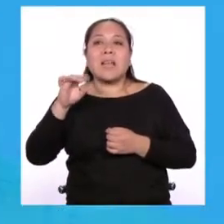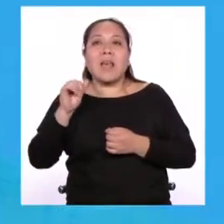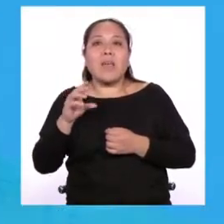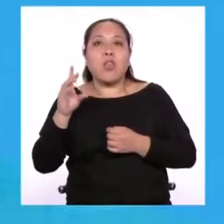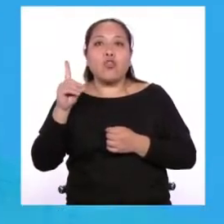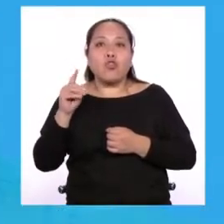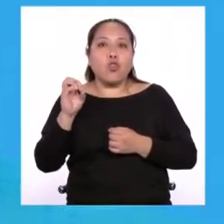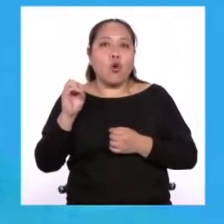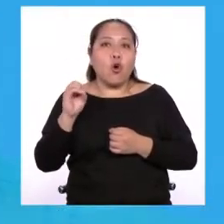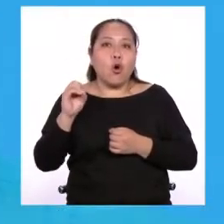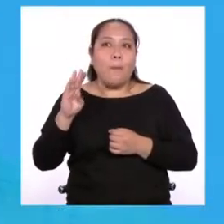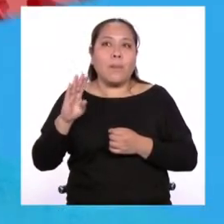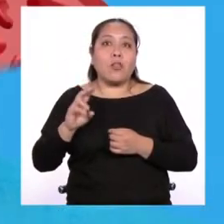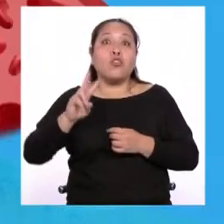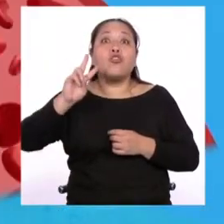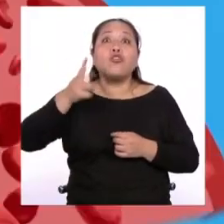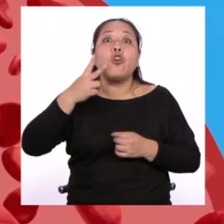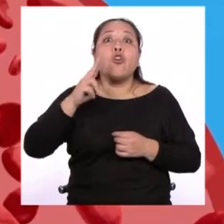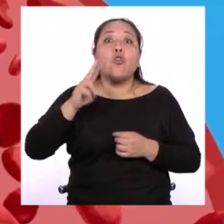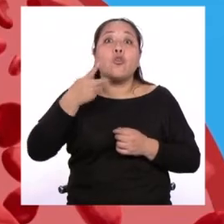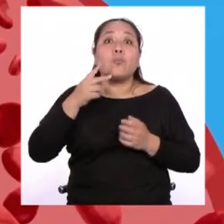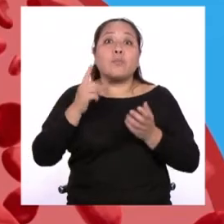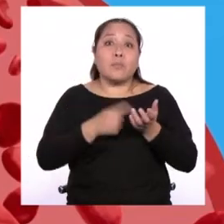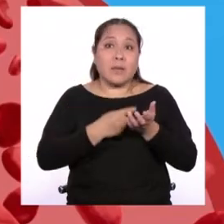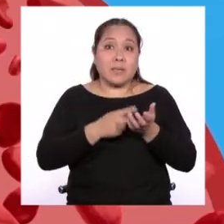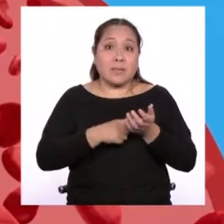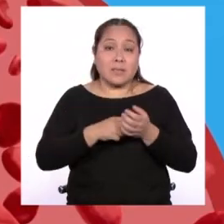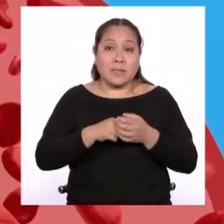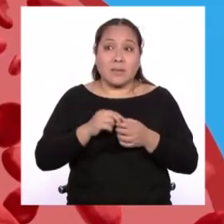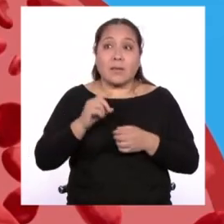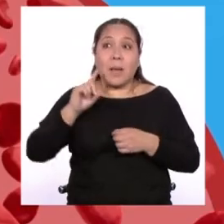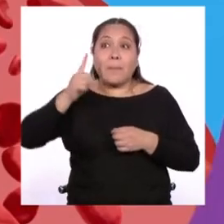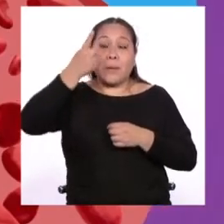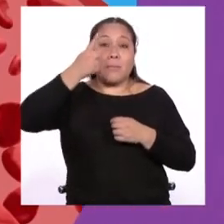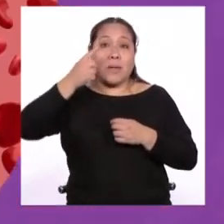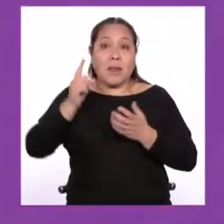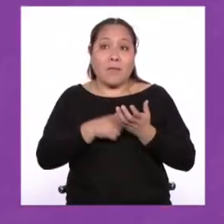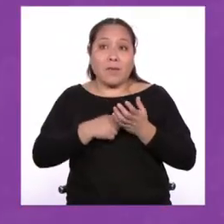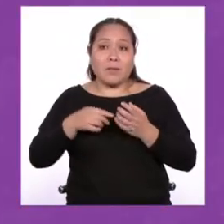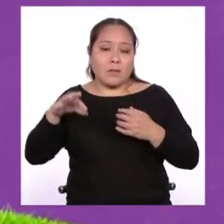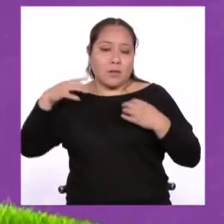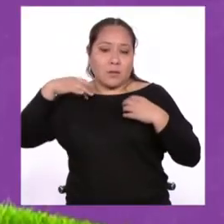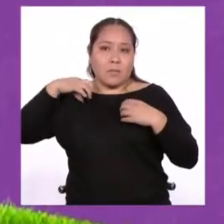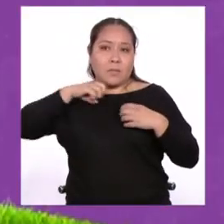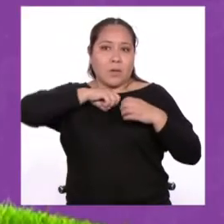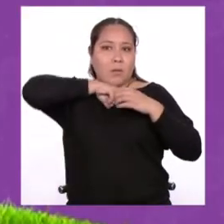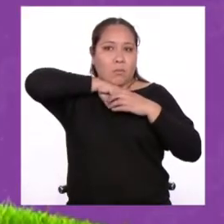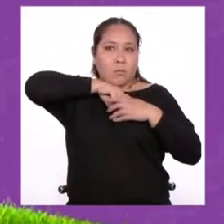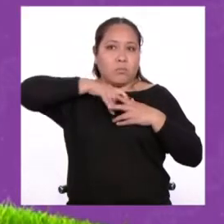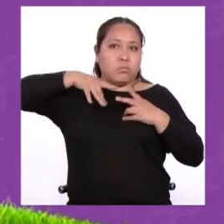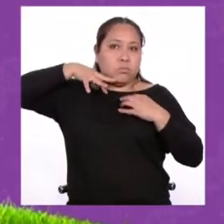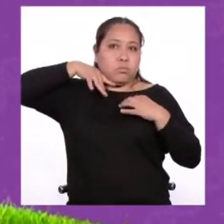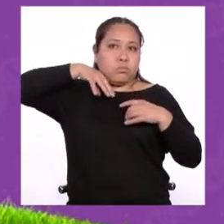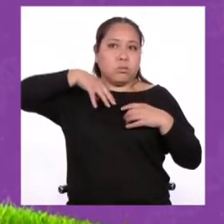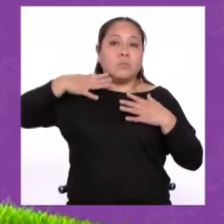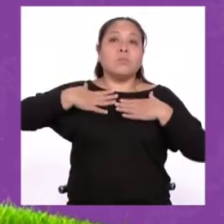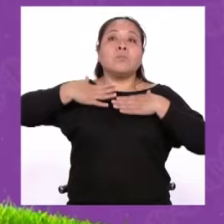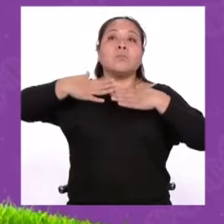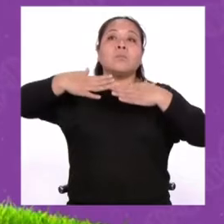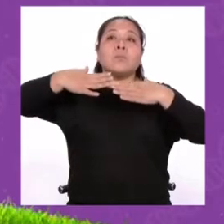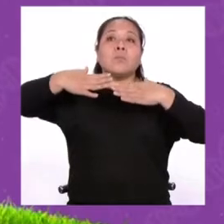la sangre pasa 2 veces por el corazón. La primera vez usa el circuito de la circulación pulmonar